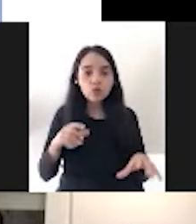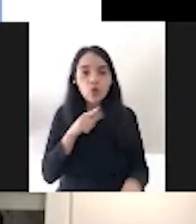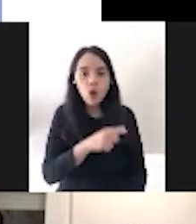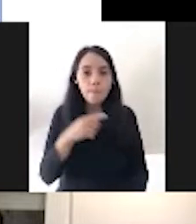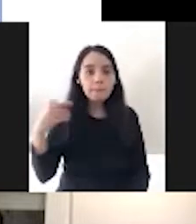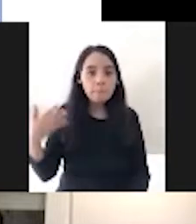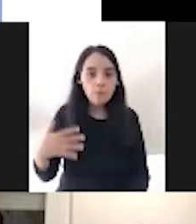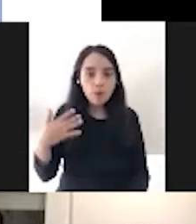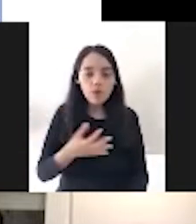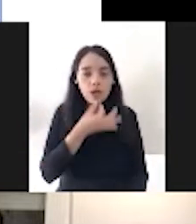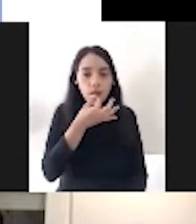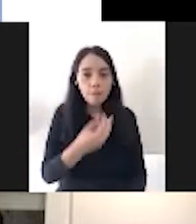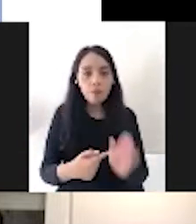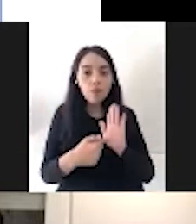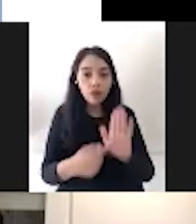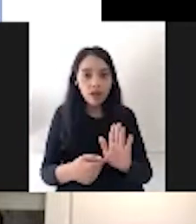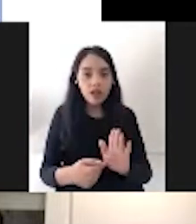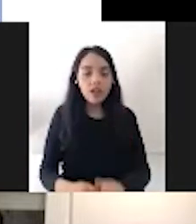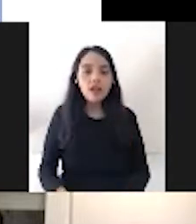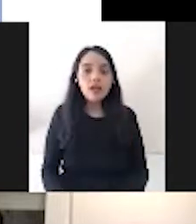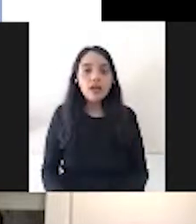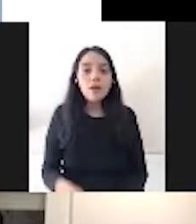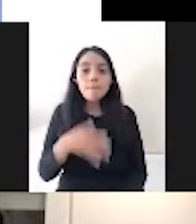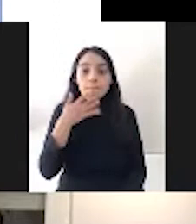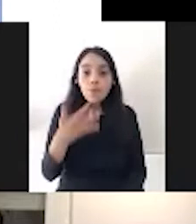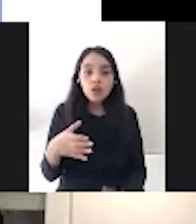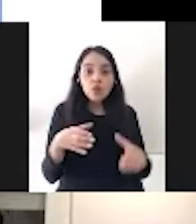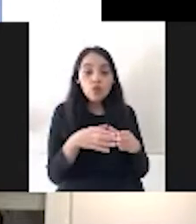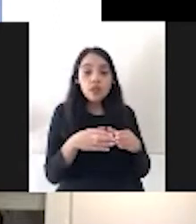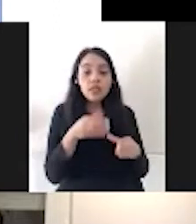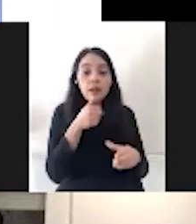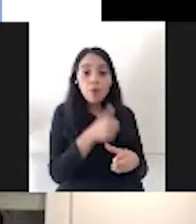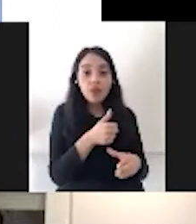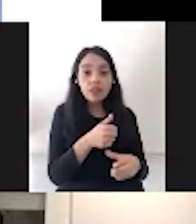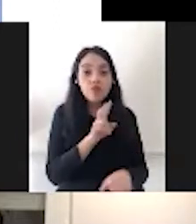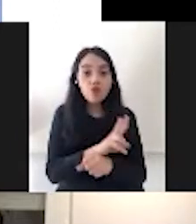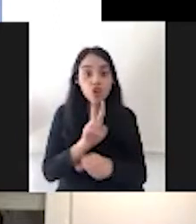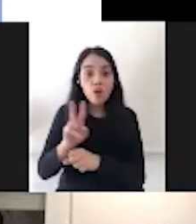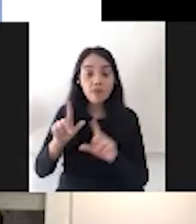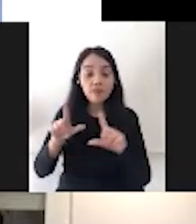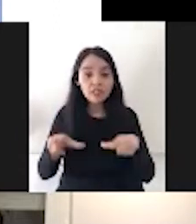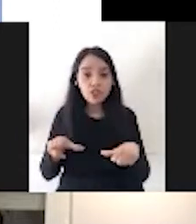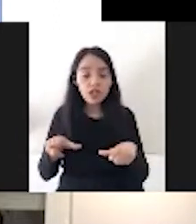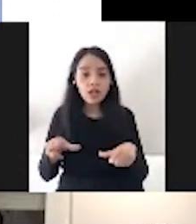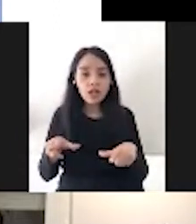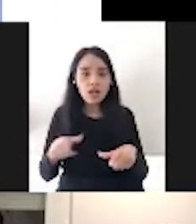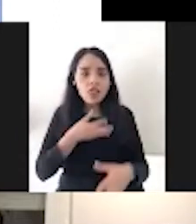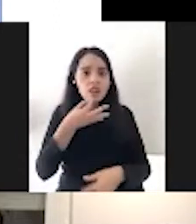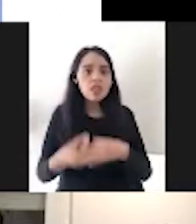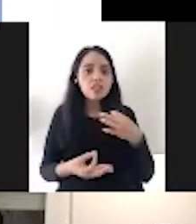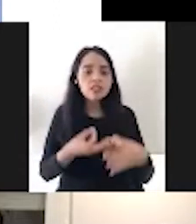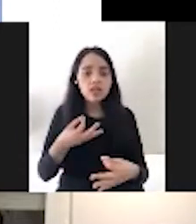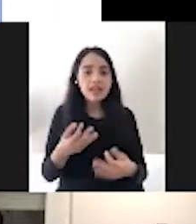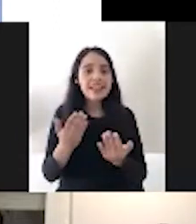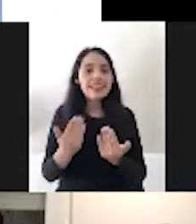destacar esto, porque por un lado, los equipos directivos y los profesores de aula hablan de que necesitan más